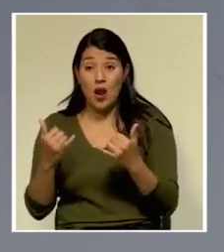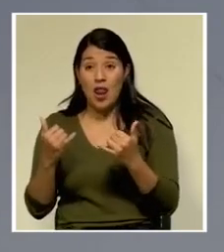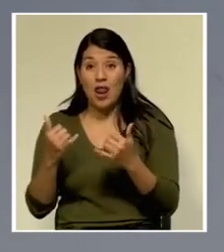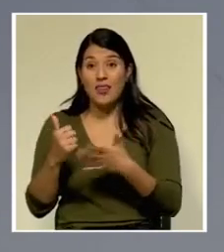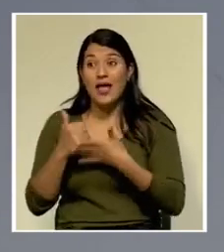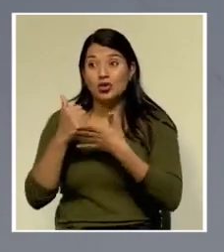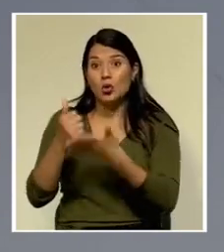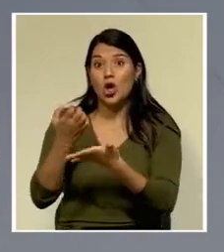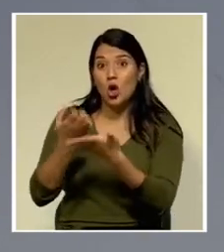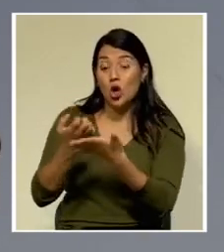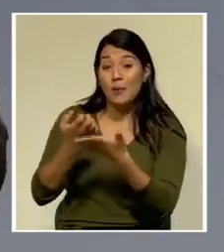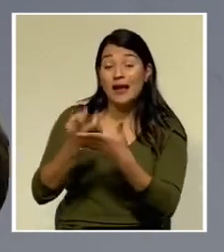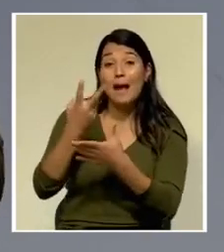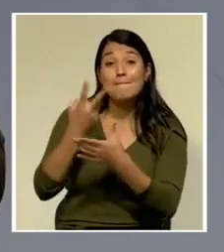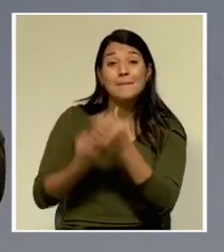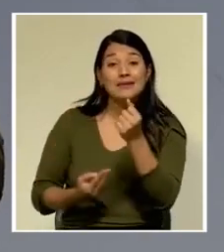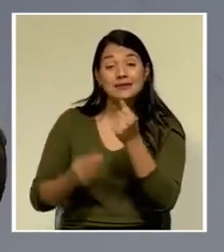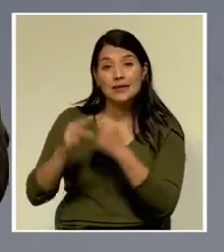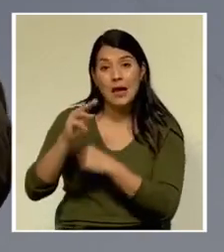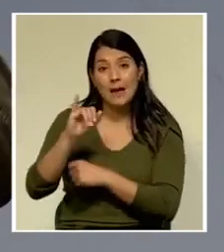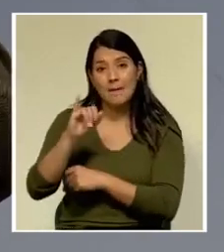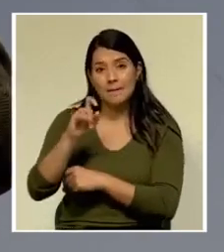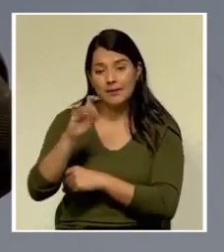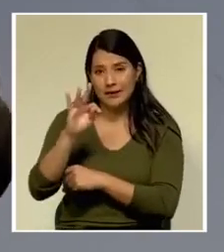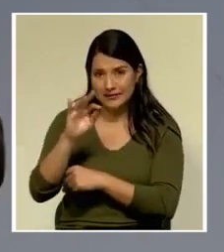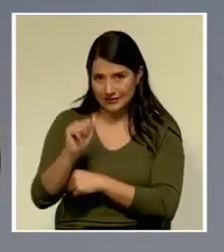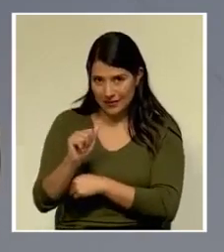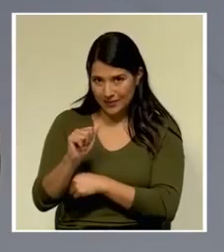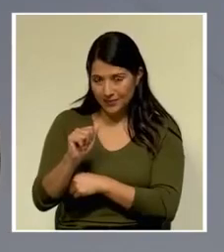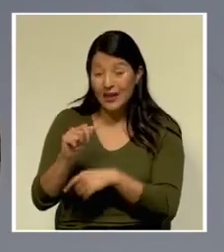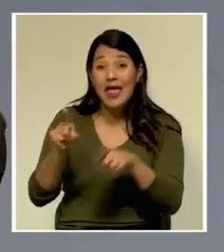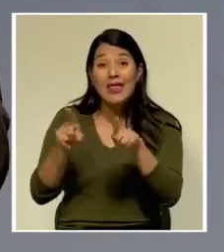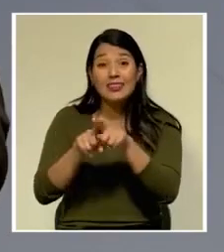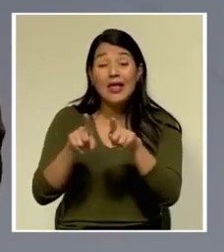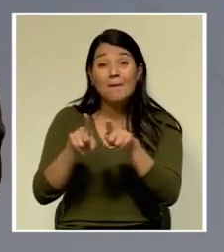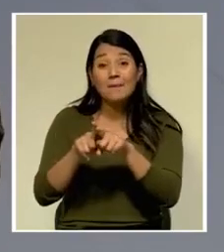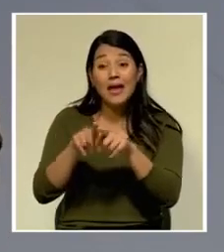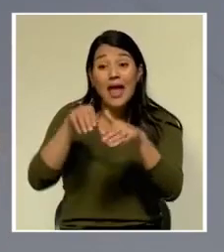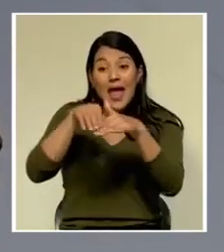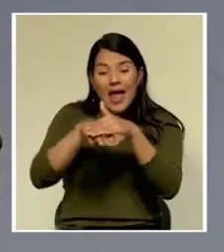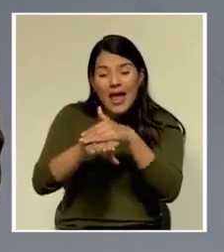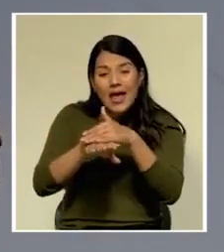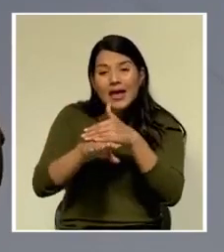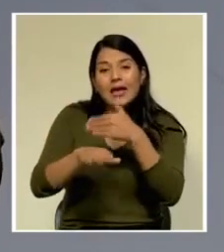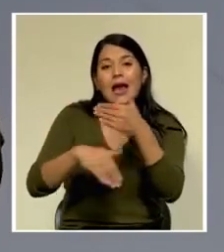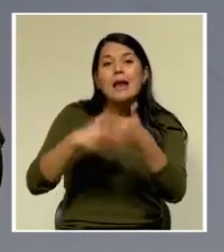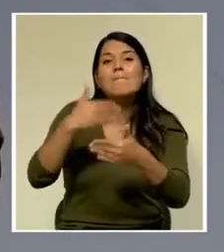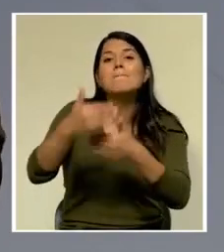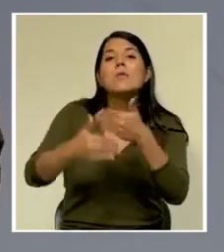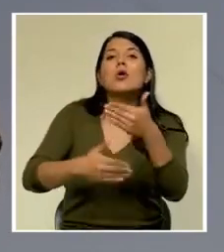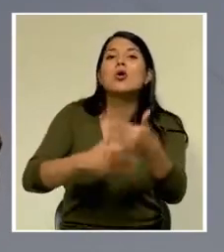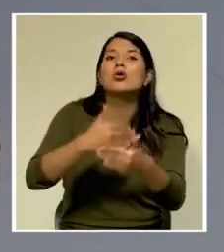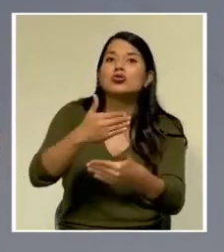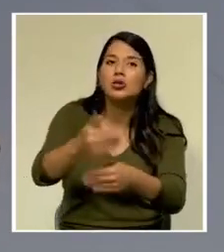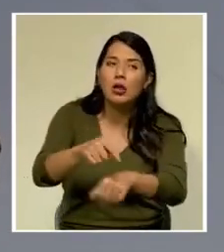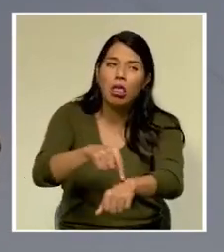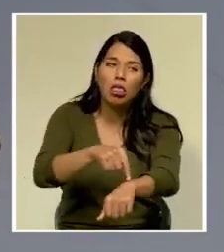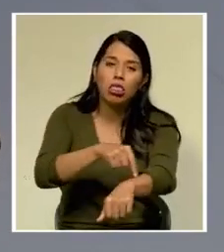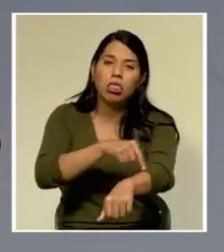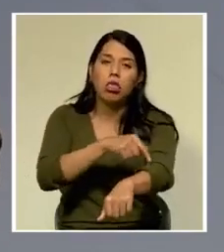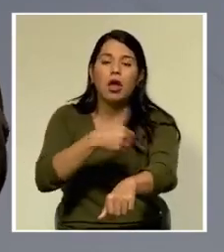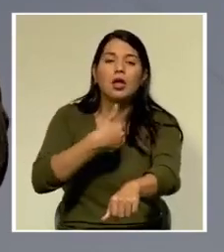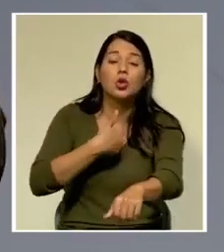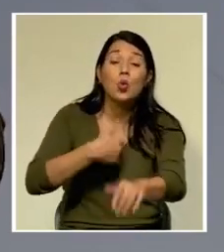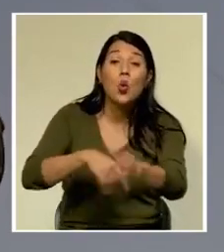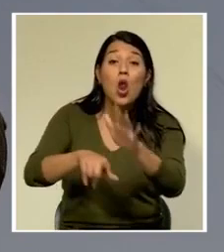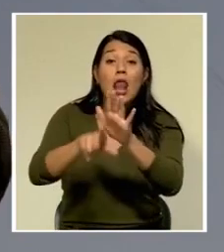de qué se trata eso. También durante el larguísimo proceso de reforma que tuvo el Código Electoral,